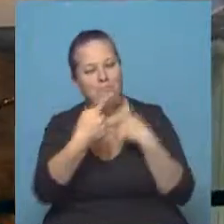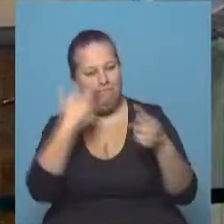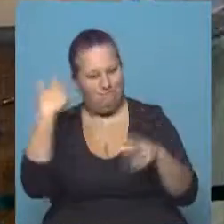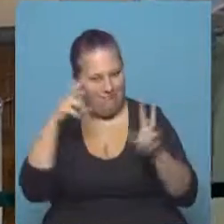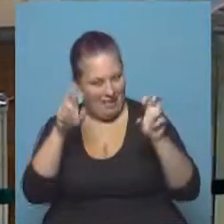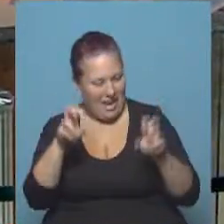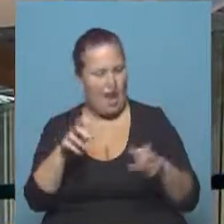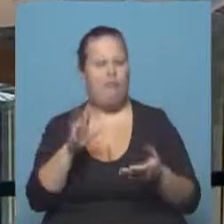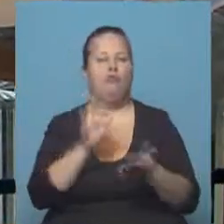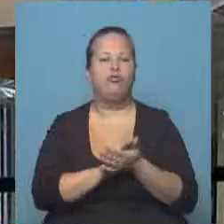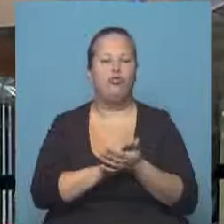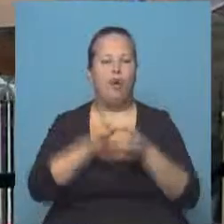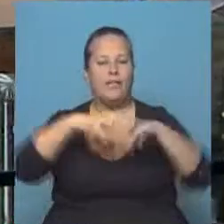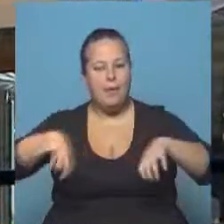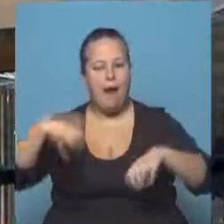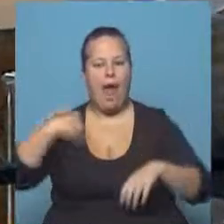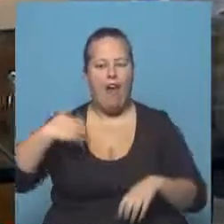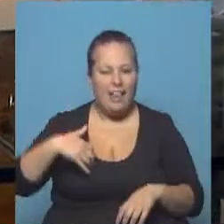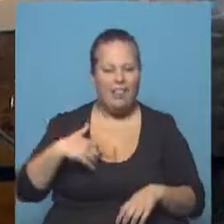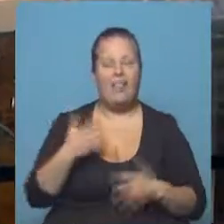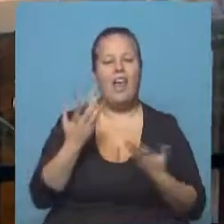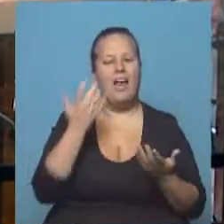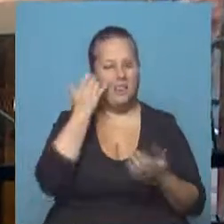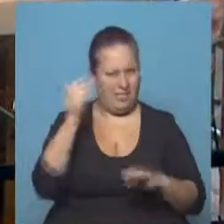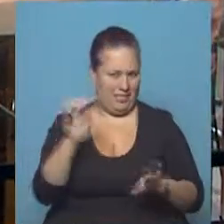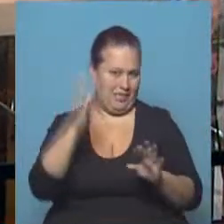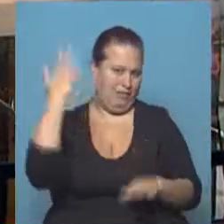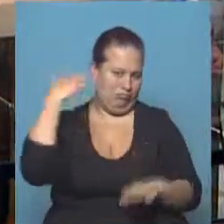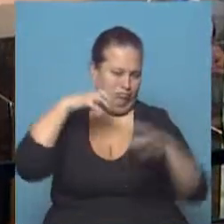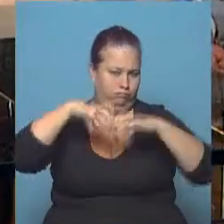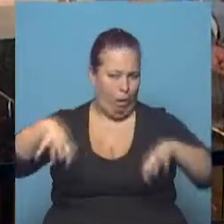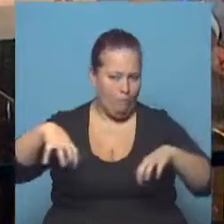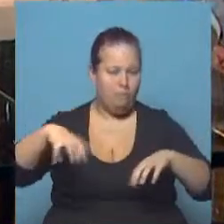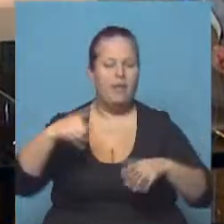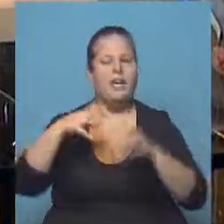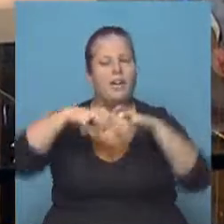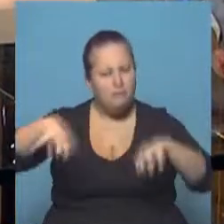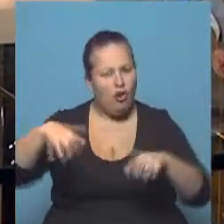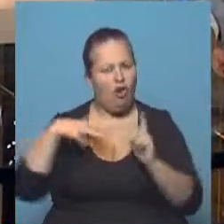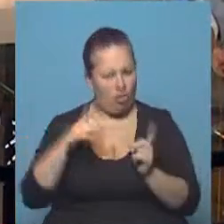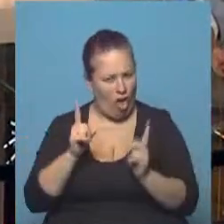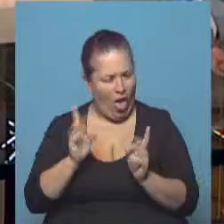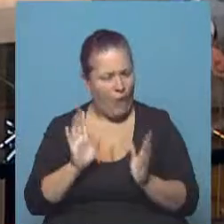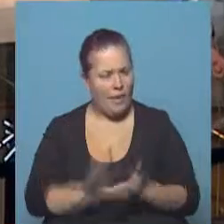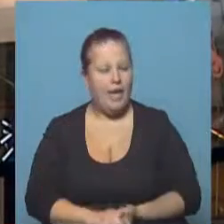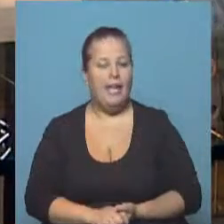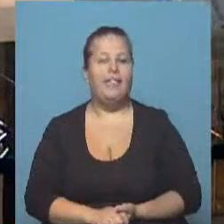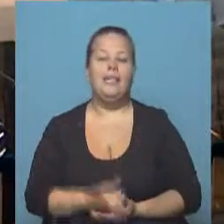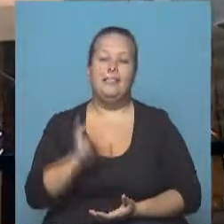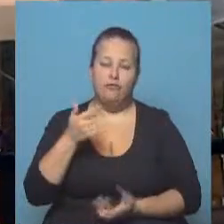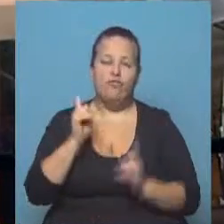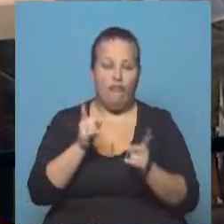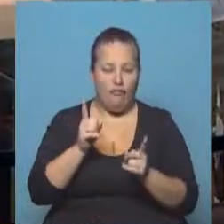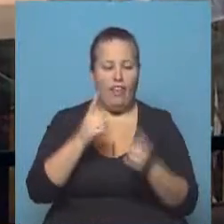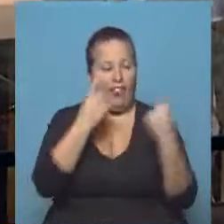pendientes. La cuestión grieta en la República Argentina. A ver, ya se ha instalado ya hace un tiempo. ¿La grieta continúa, Santiago? Sí. ¿Continúa